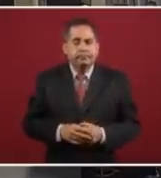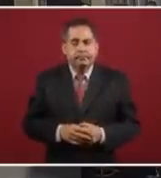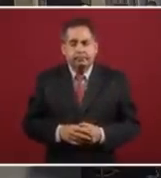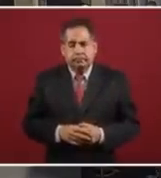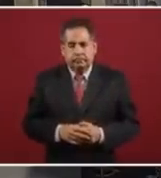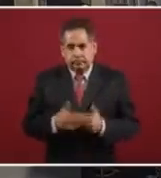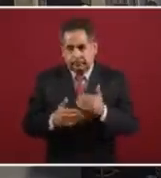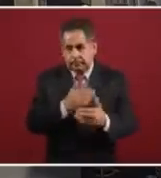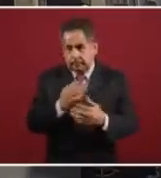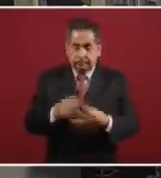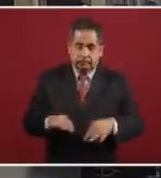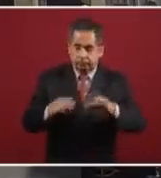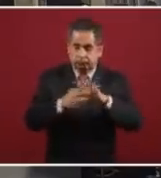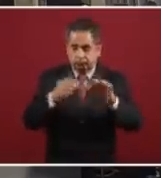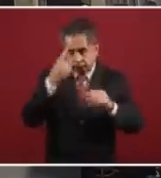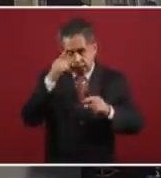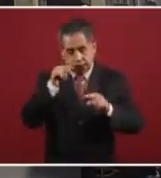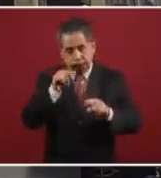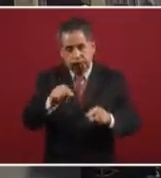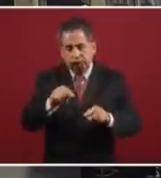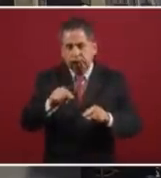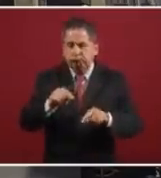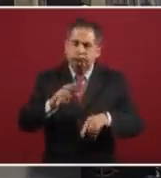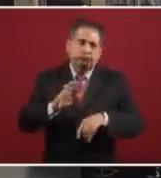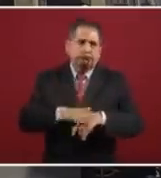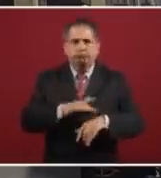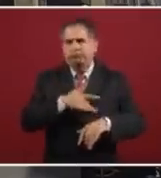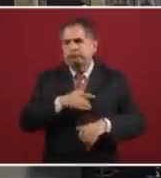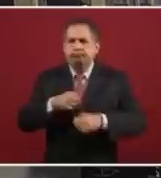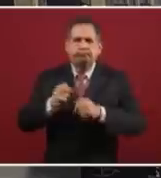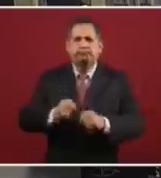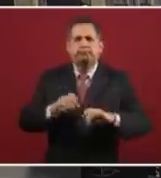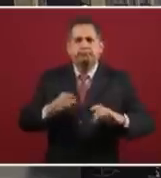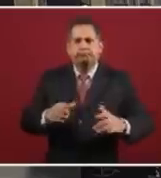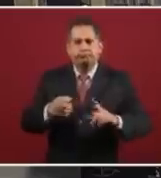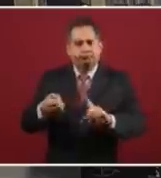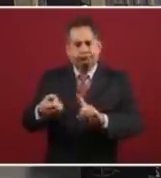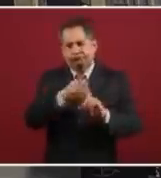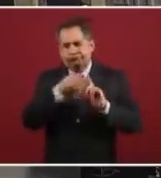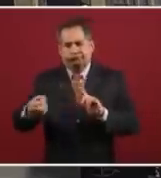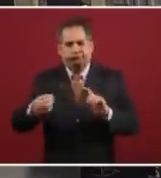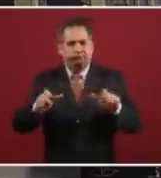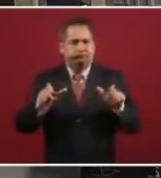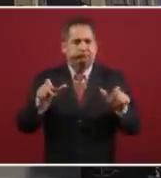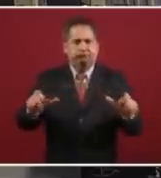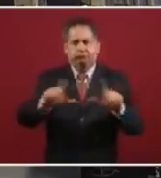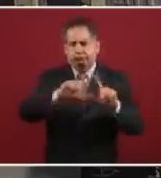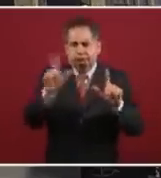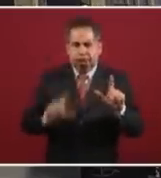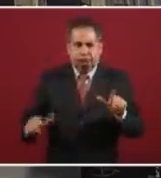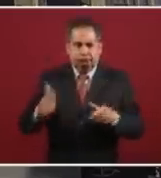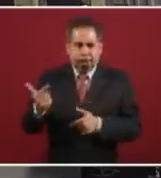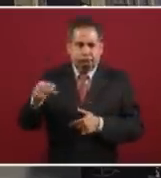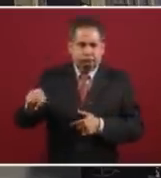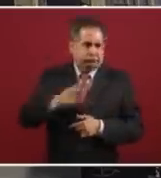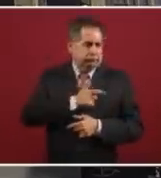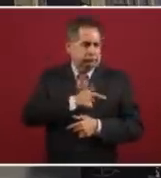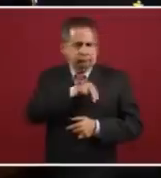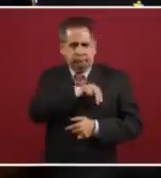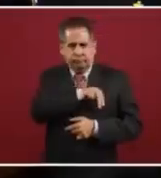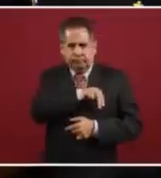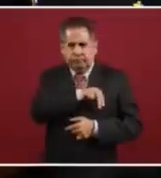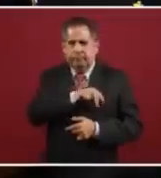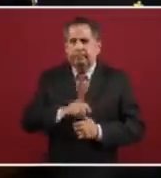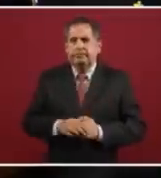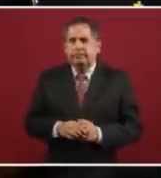algunos de los avances más importantes para la consolidación y la organización de la Guardia Nacional. Los